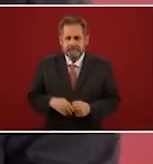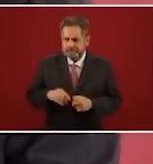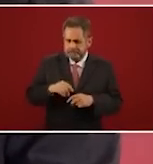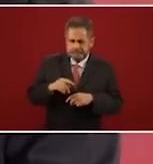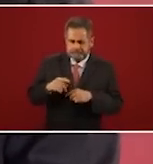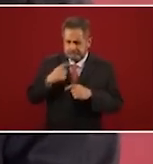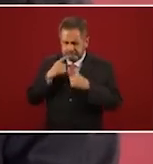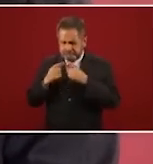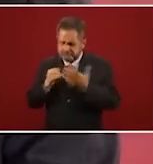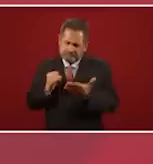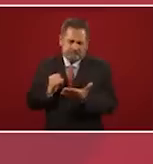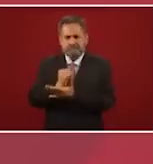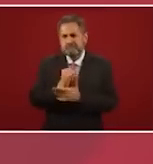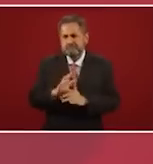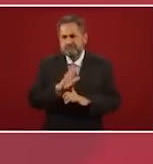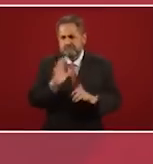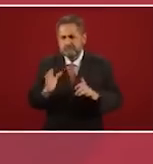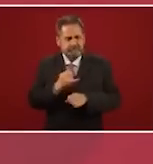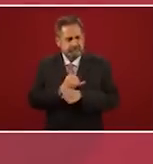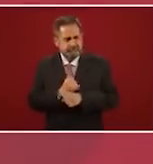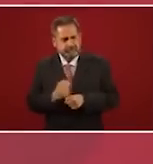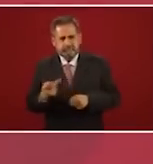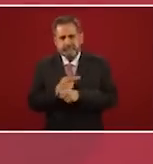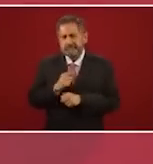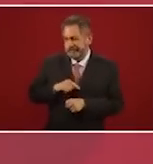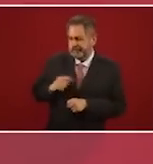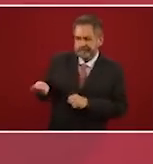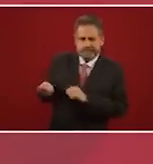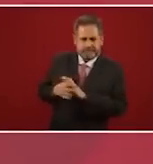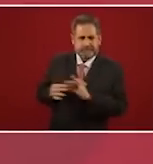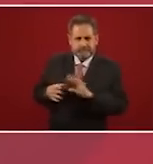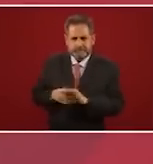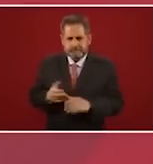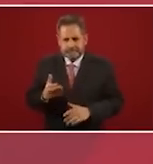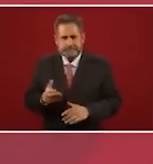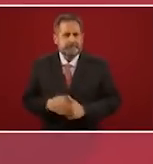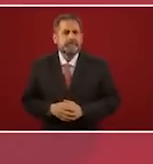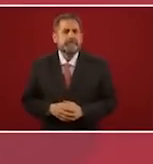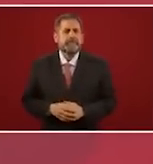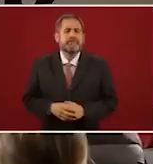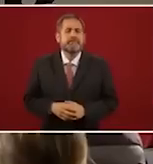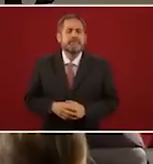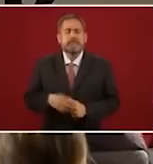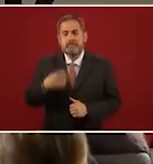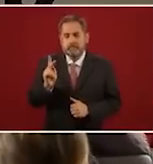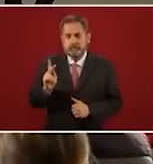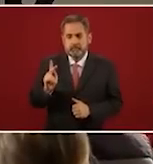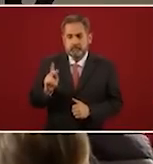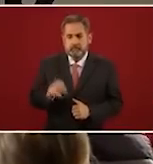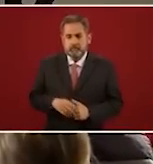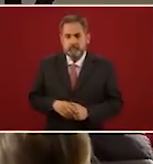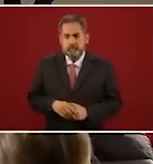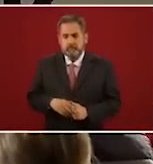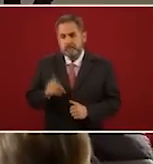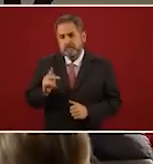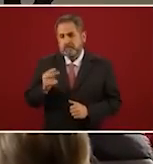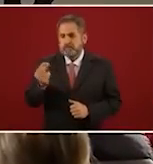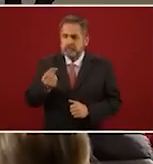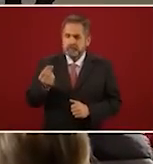definirse de estas investigaciones. Ahora lo va a explicar la secretaria, pero